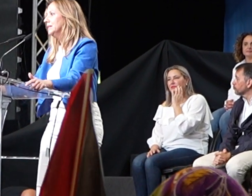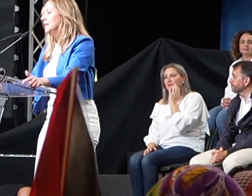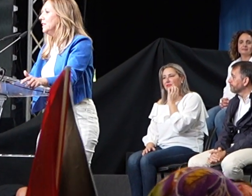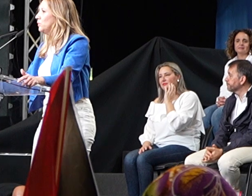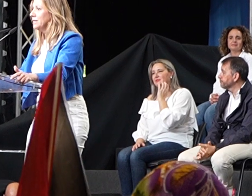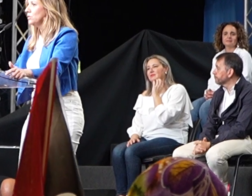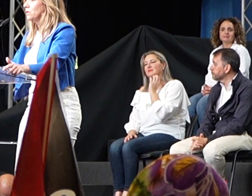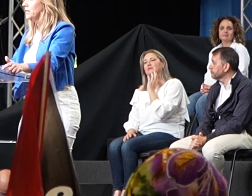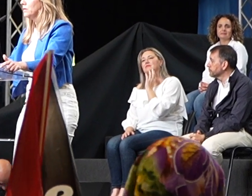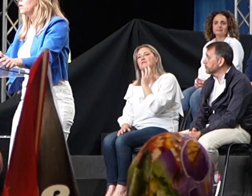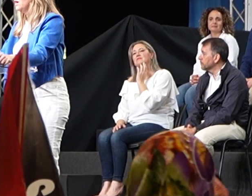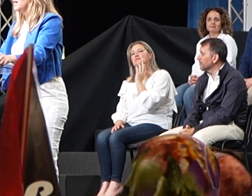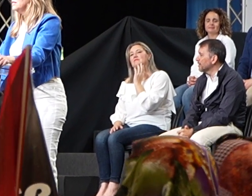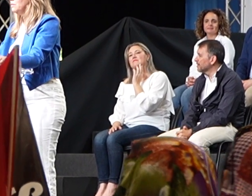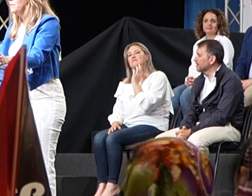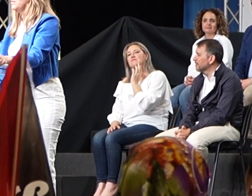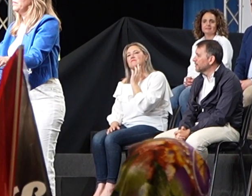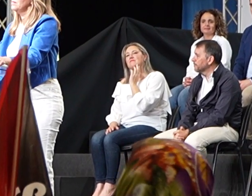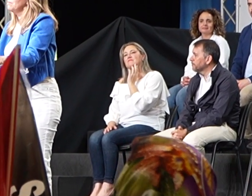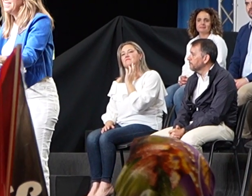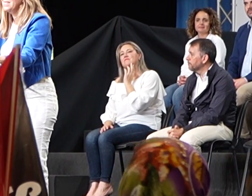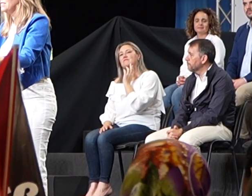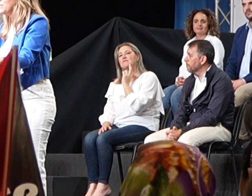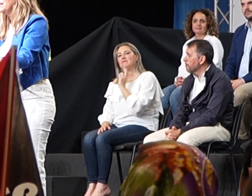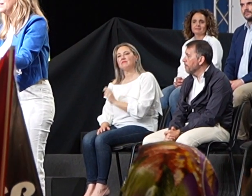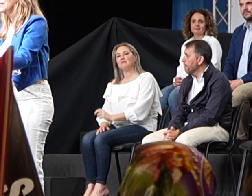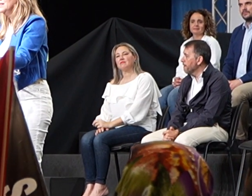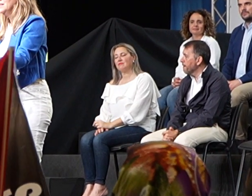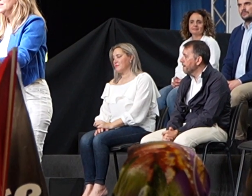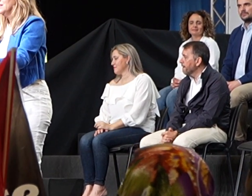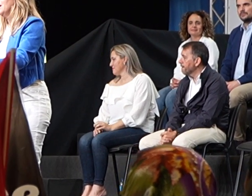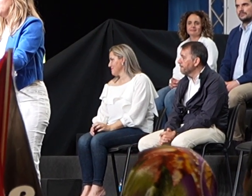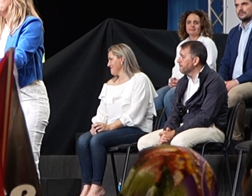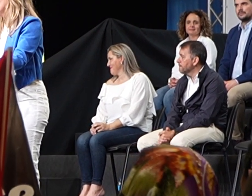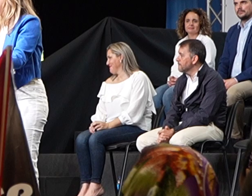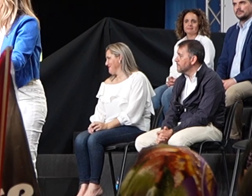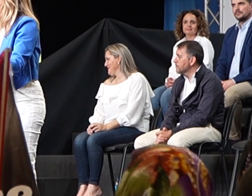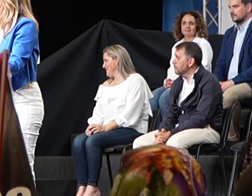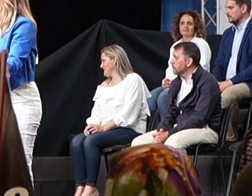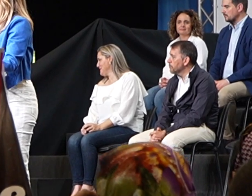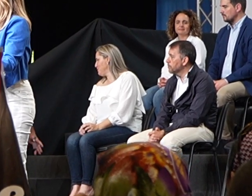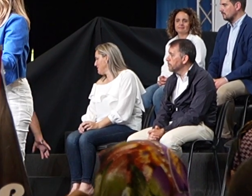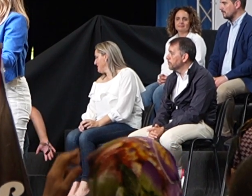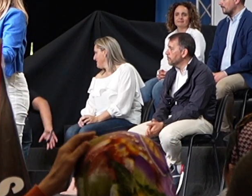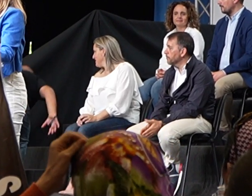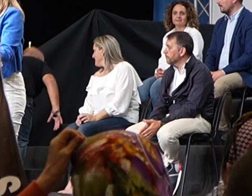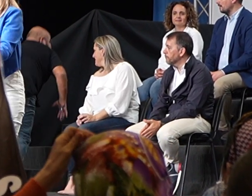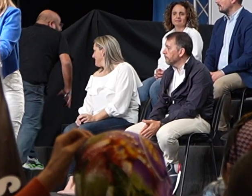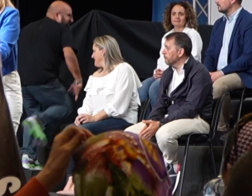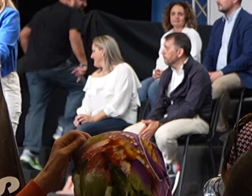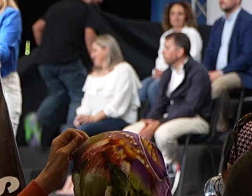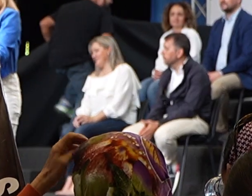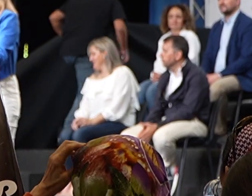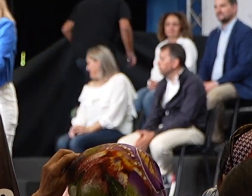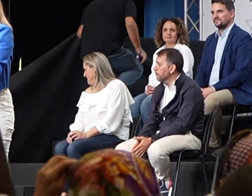vulnerable. Y durante todos estos meses, semanas, que he podido hablar de la situación